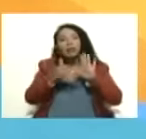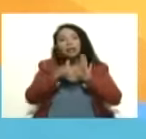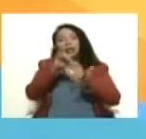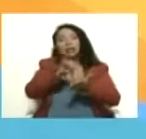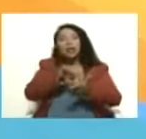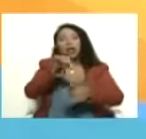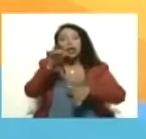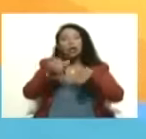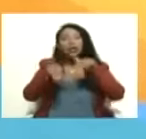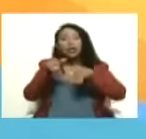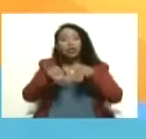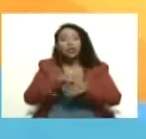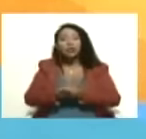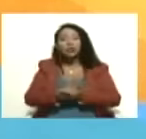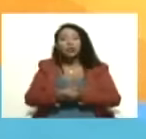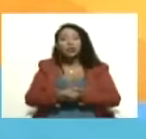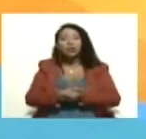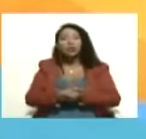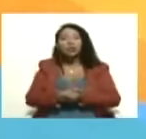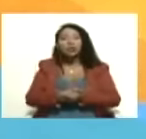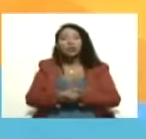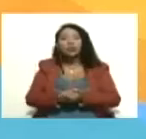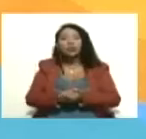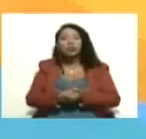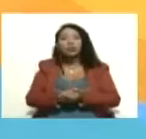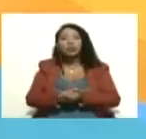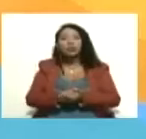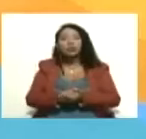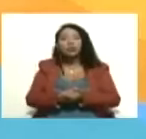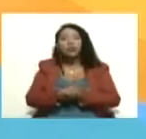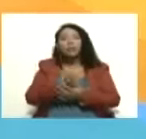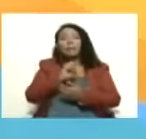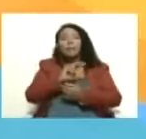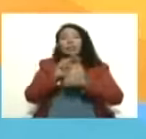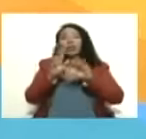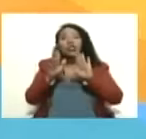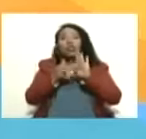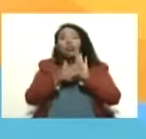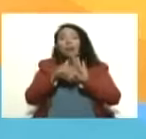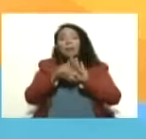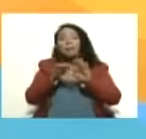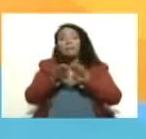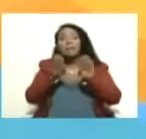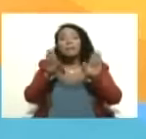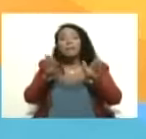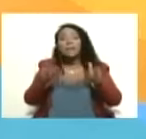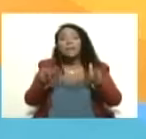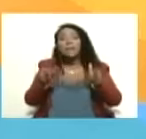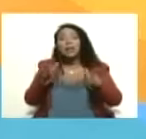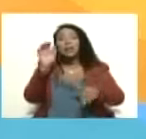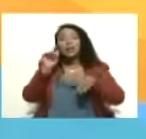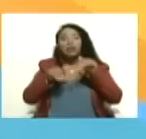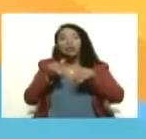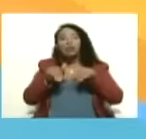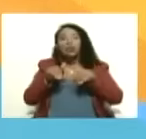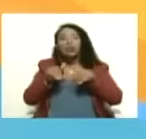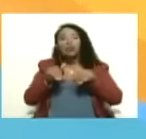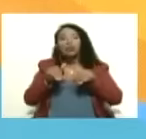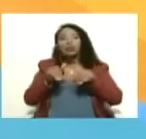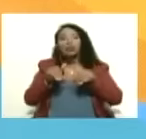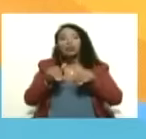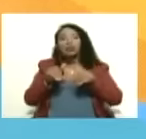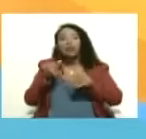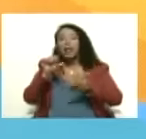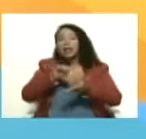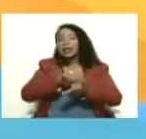de votación y mil mesas de votación más de 28000 máquinas de votación en el